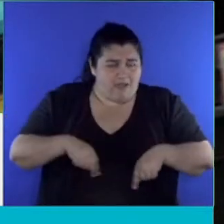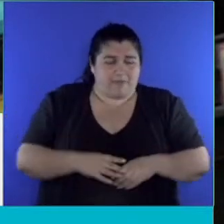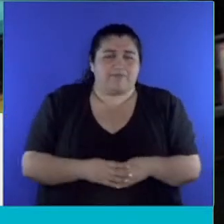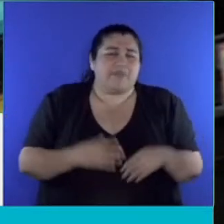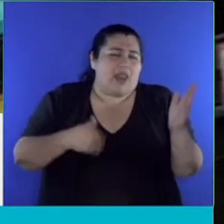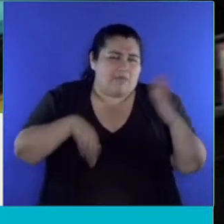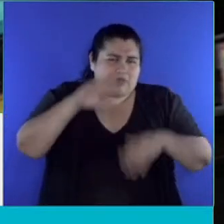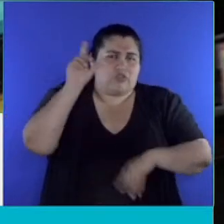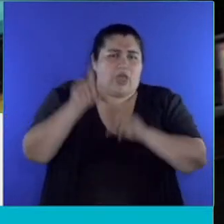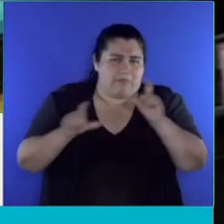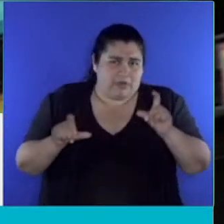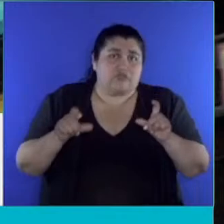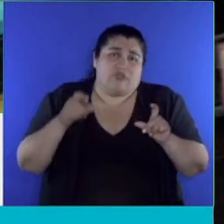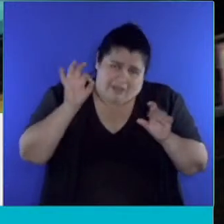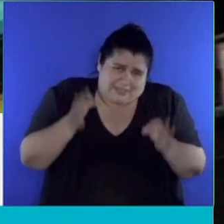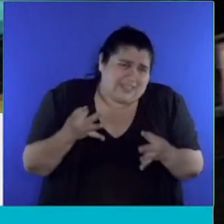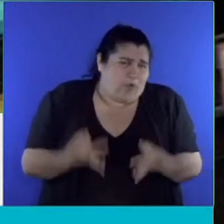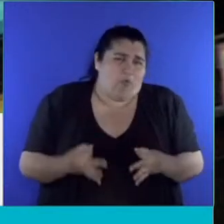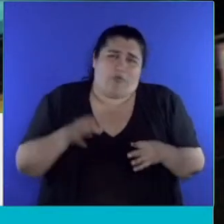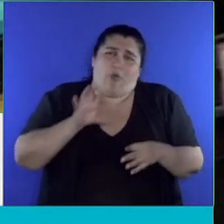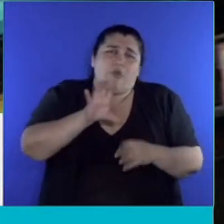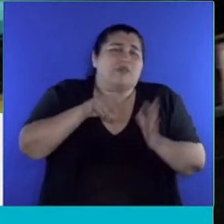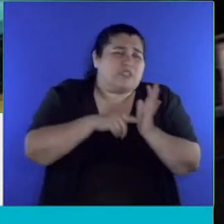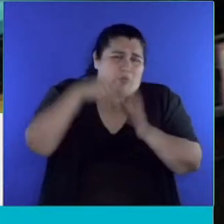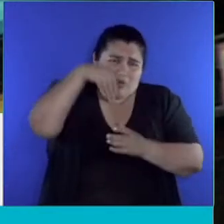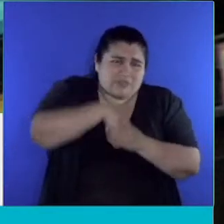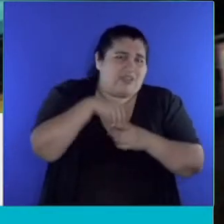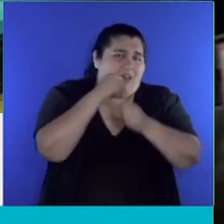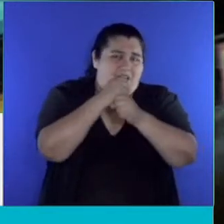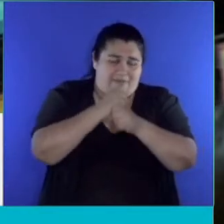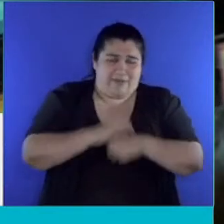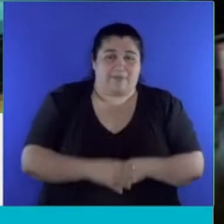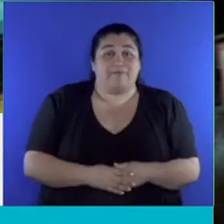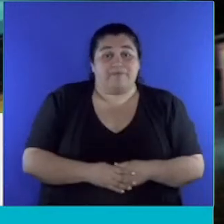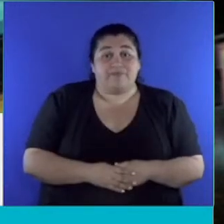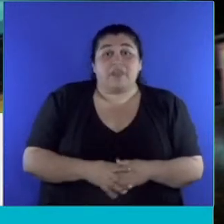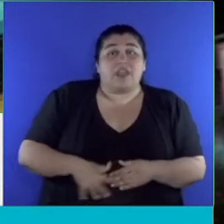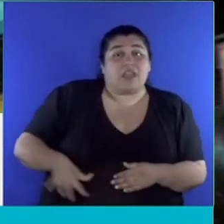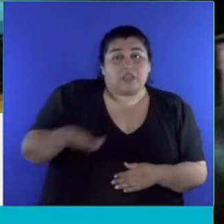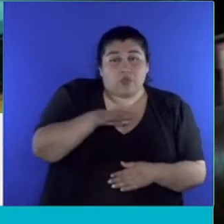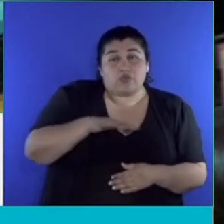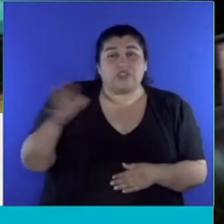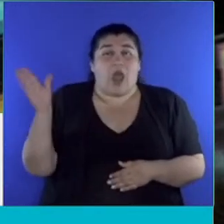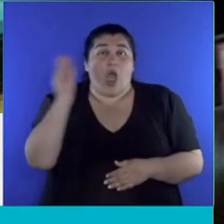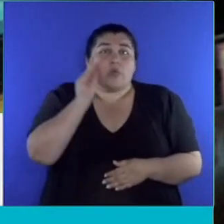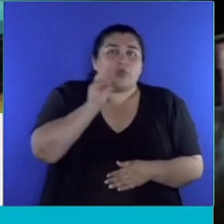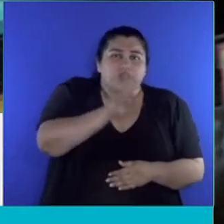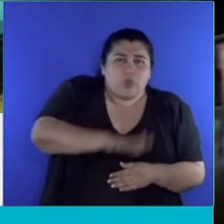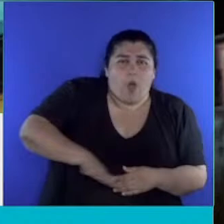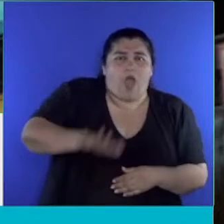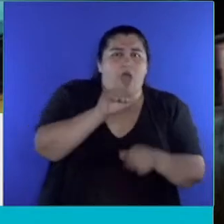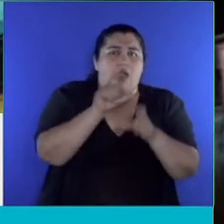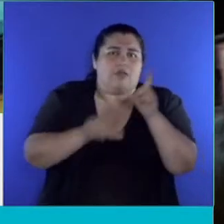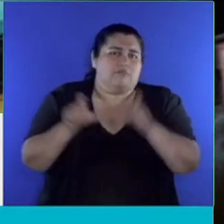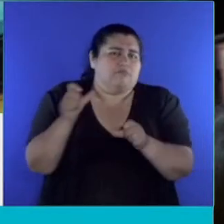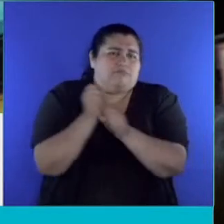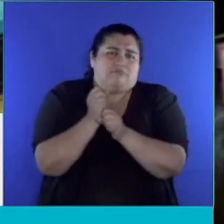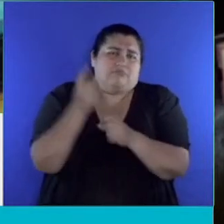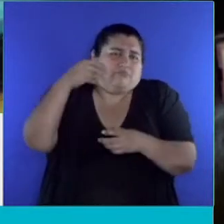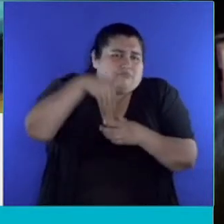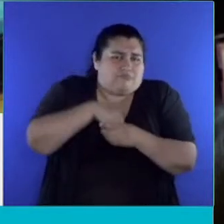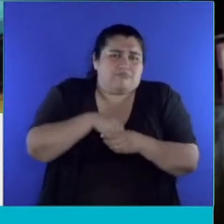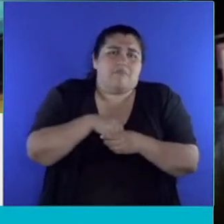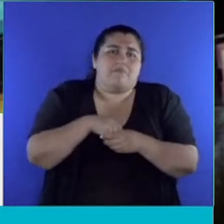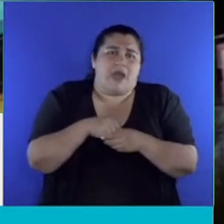ellos seguramente también bonaerenses. La industria audiovisual también, como cualquier otra industria, necesita del consumo. Y acá me